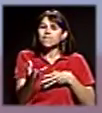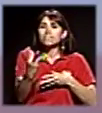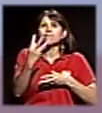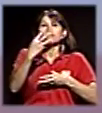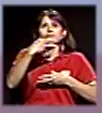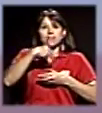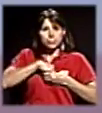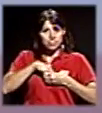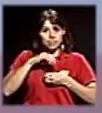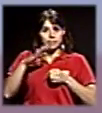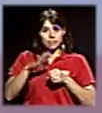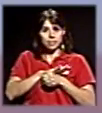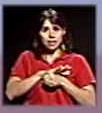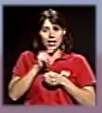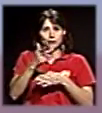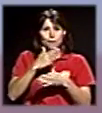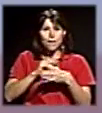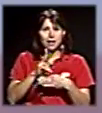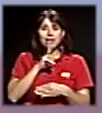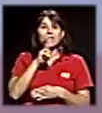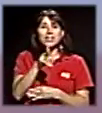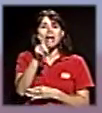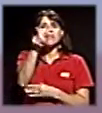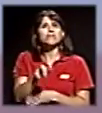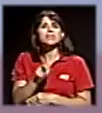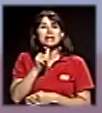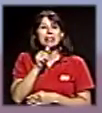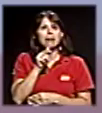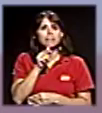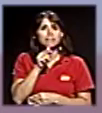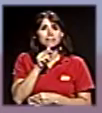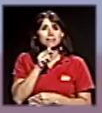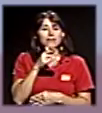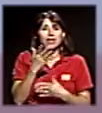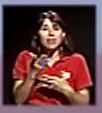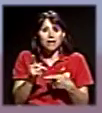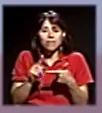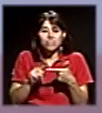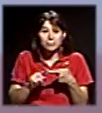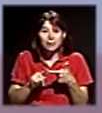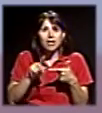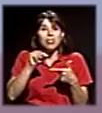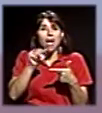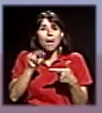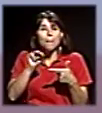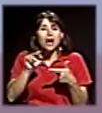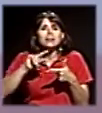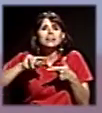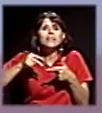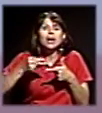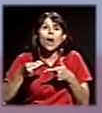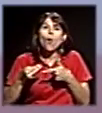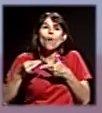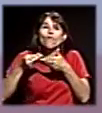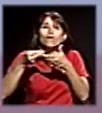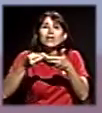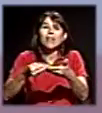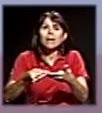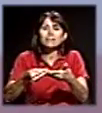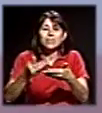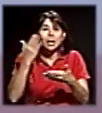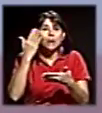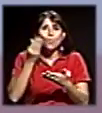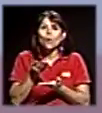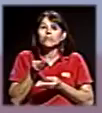verdad de quién eres y n má es ofrendar es saber que estamos todos en un proceso en una